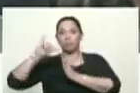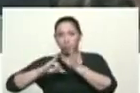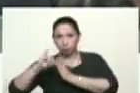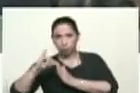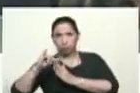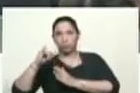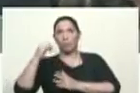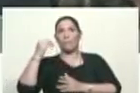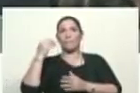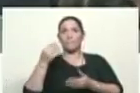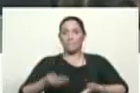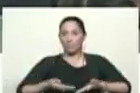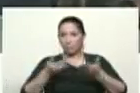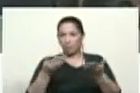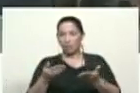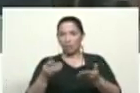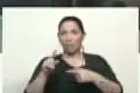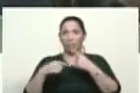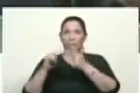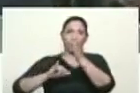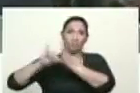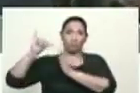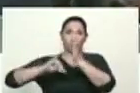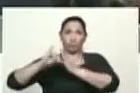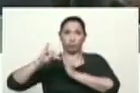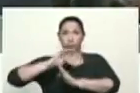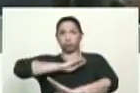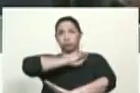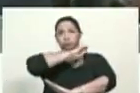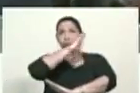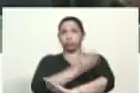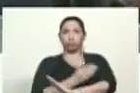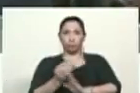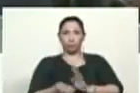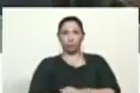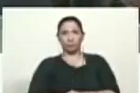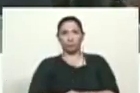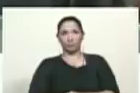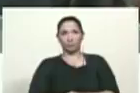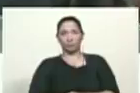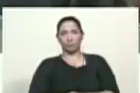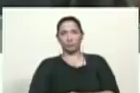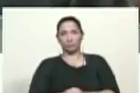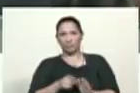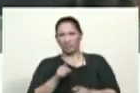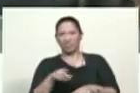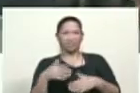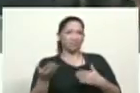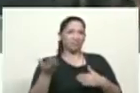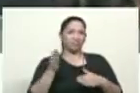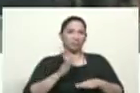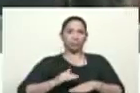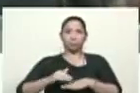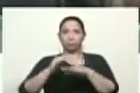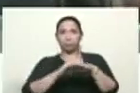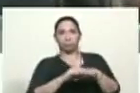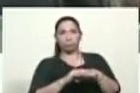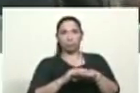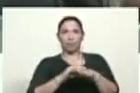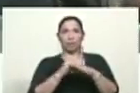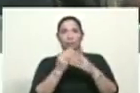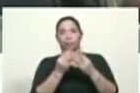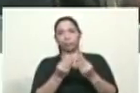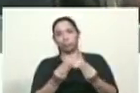finales, generan la inflación a niveles hiperinflacionarios, y eso ¿qué implicaciones tiene? Bueno, el deterioro del